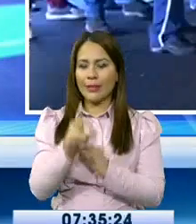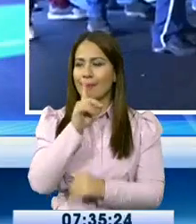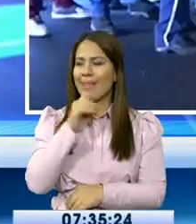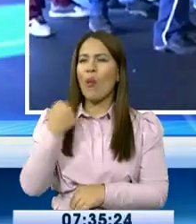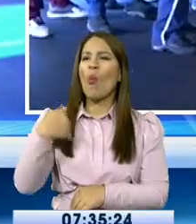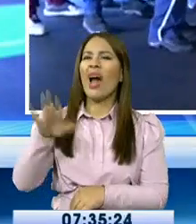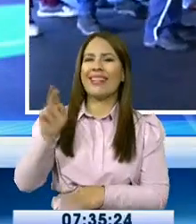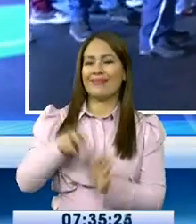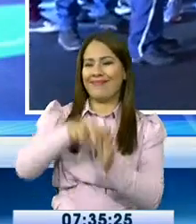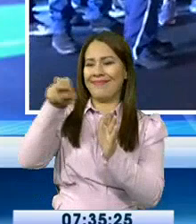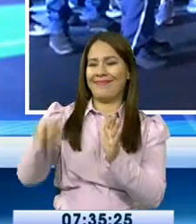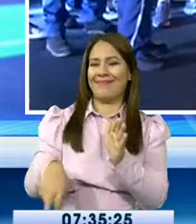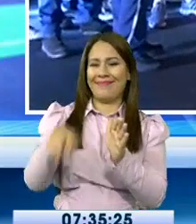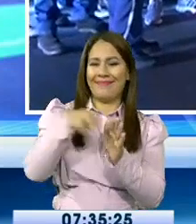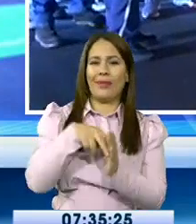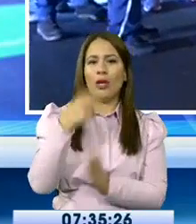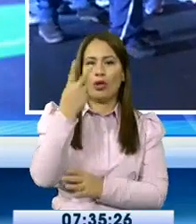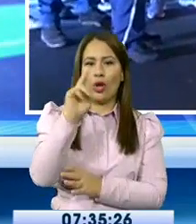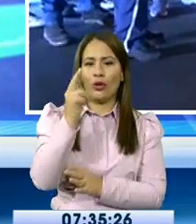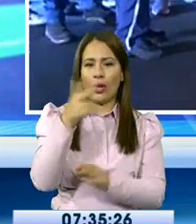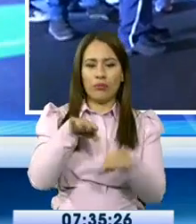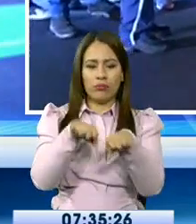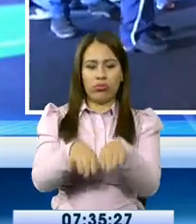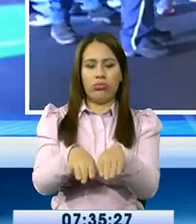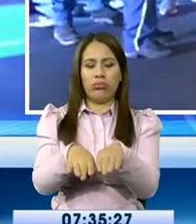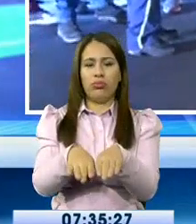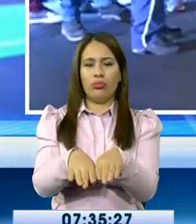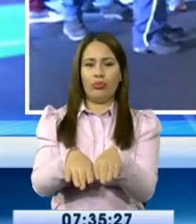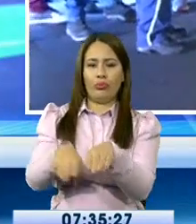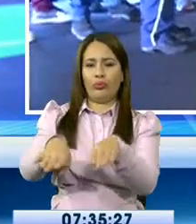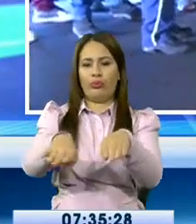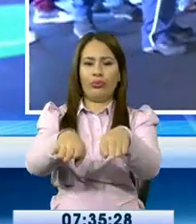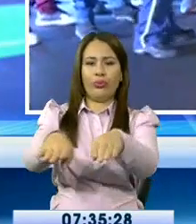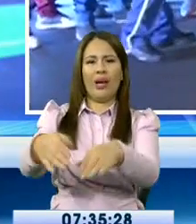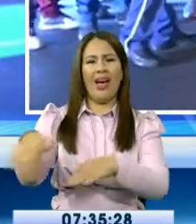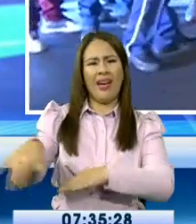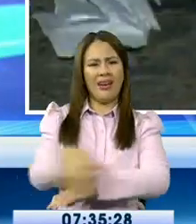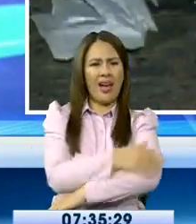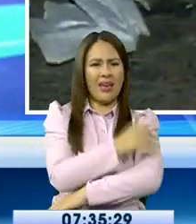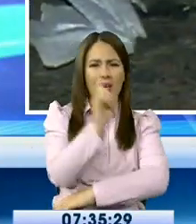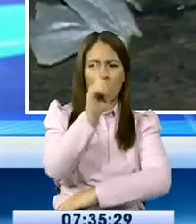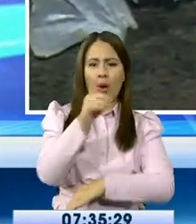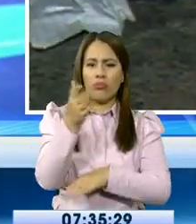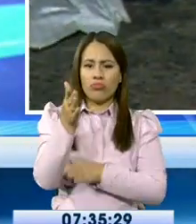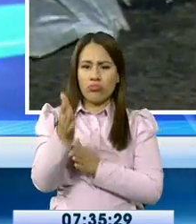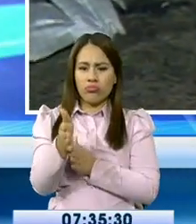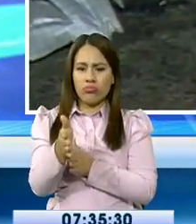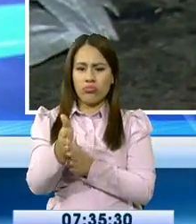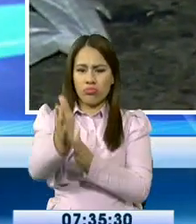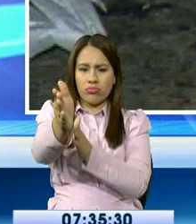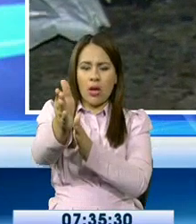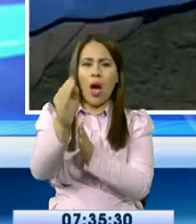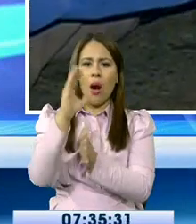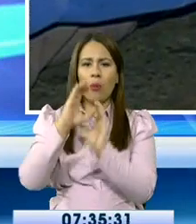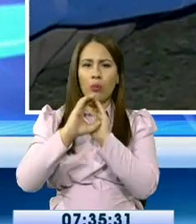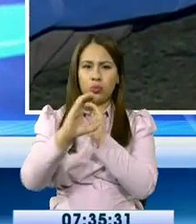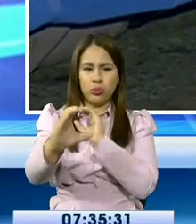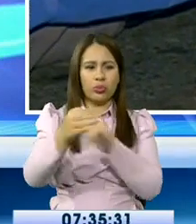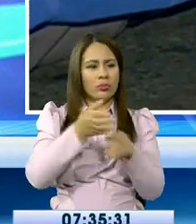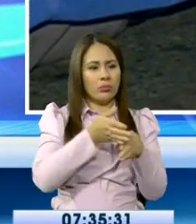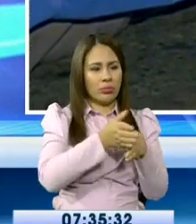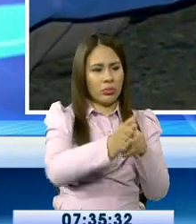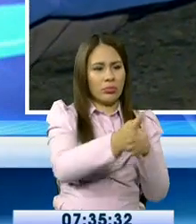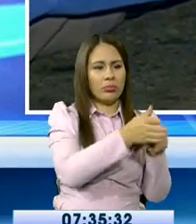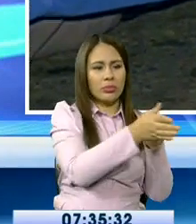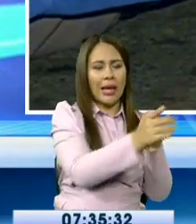ir dos o tres en la misma calle tapando toda la vía, por cruzarse en las intersecciones. Por favor,